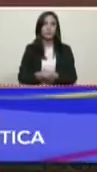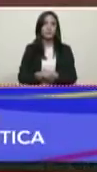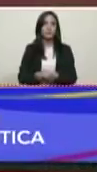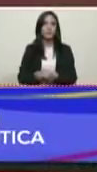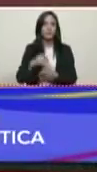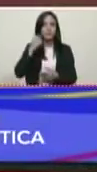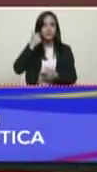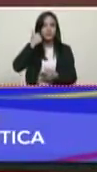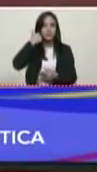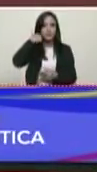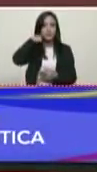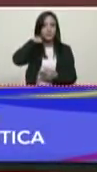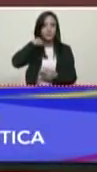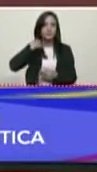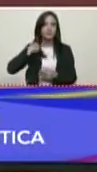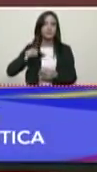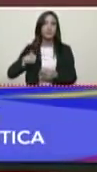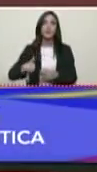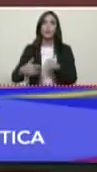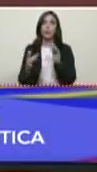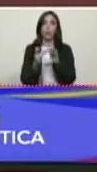tenemos que sintonizar